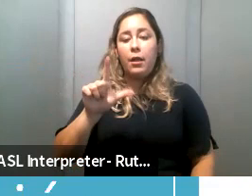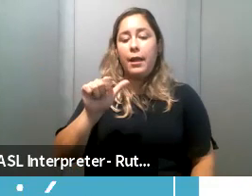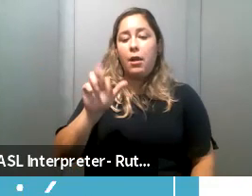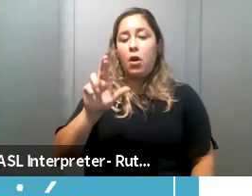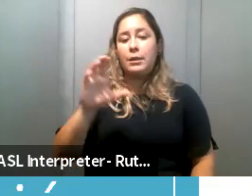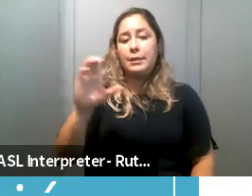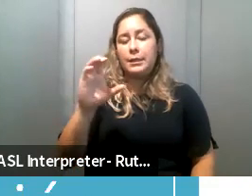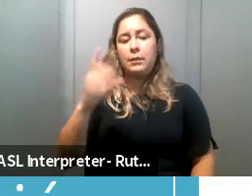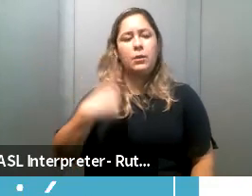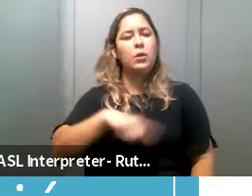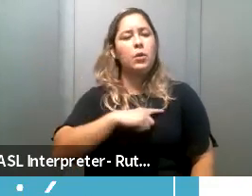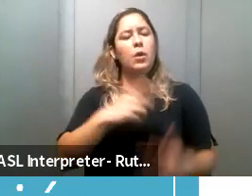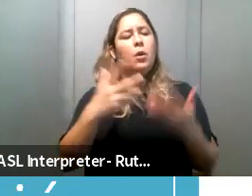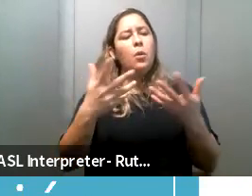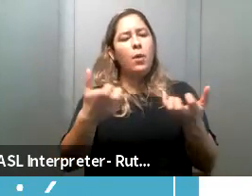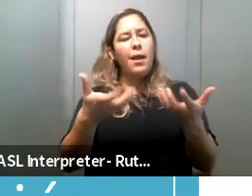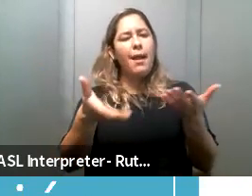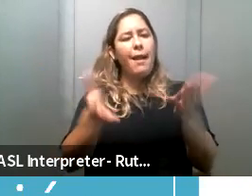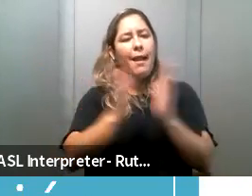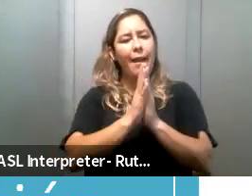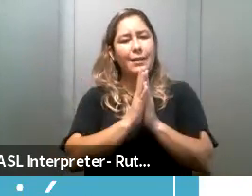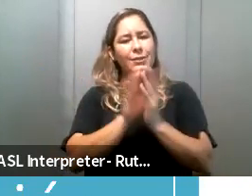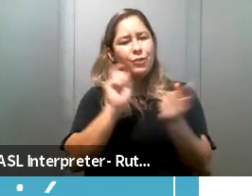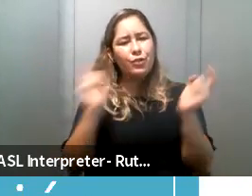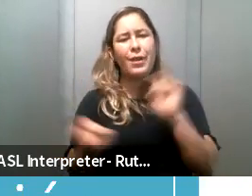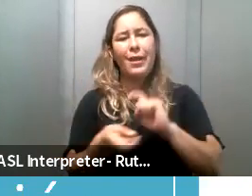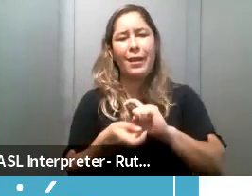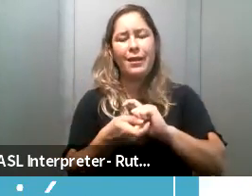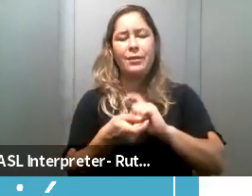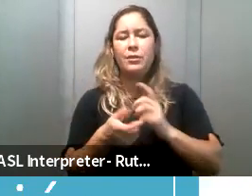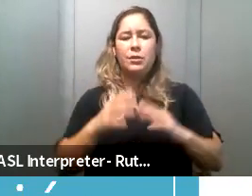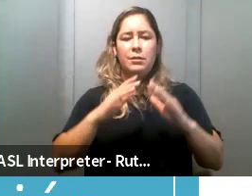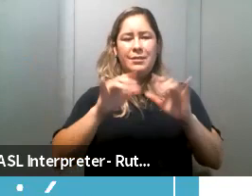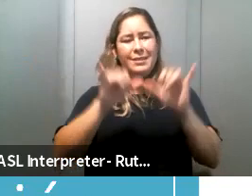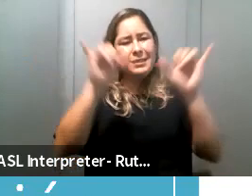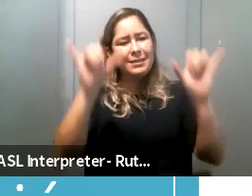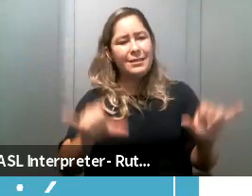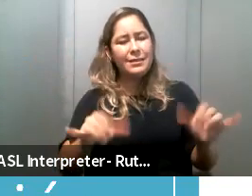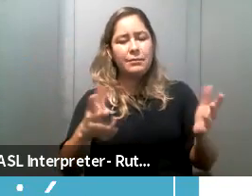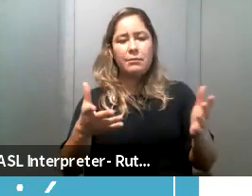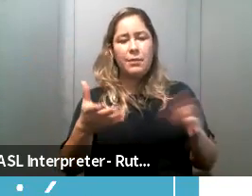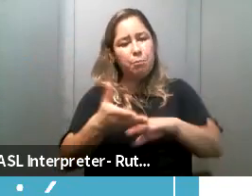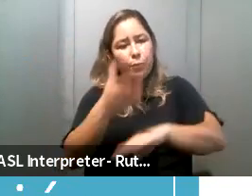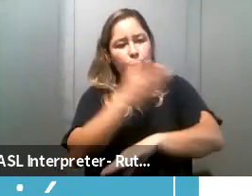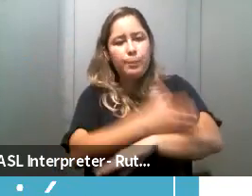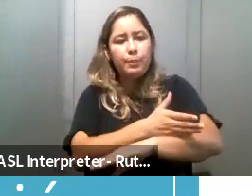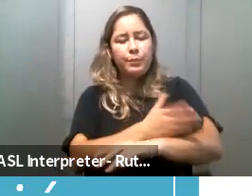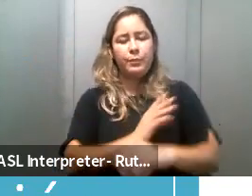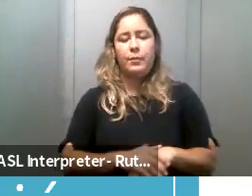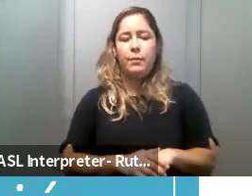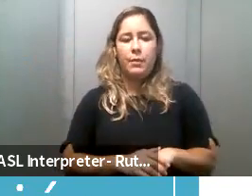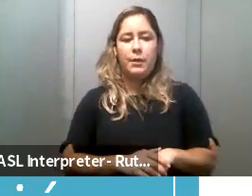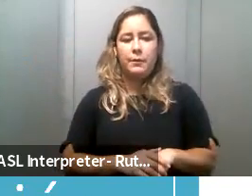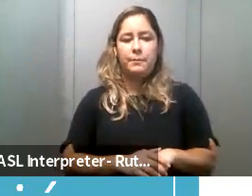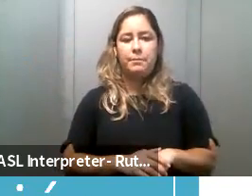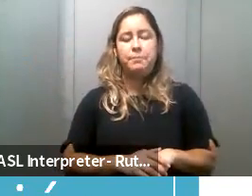pedir un sistema diferente, pedir algo mejor para nuestras comunidades. Entonces, es importante